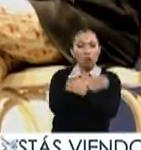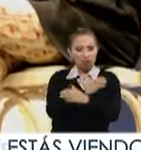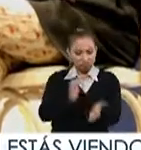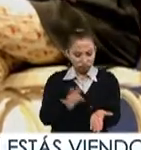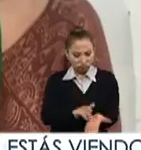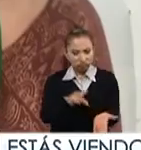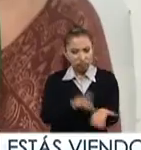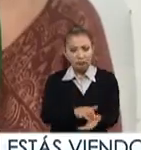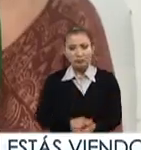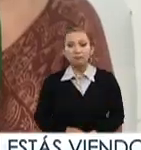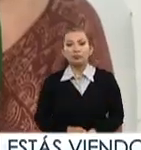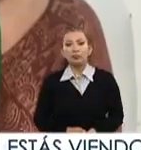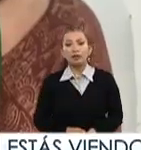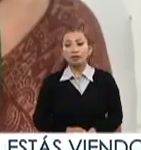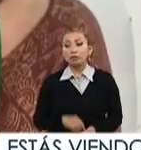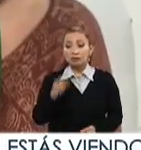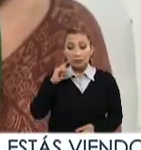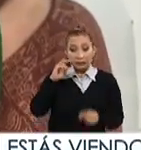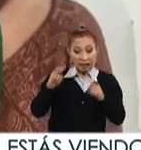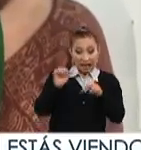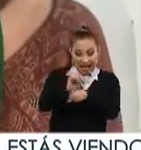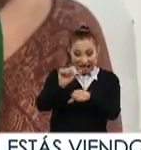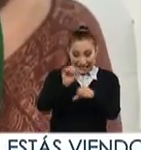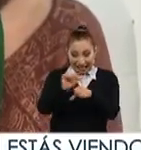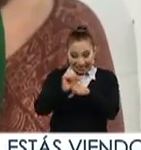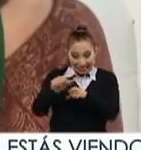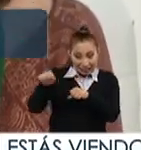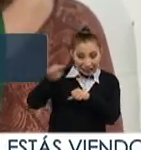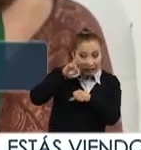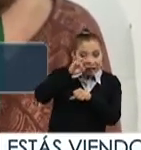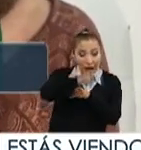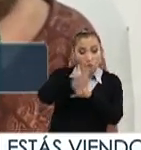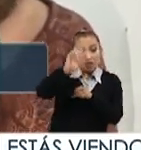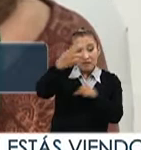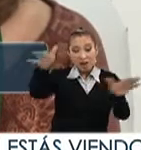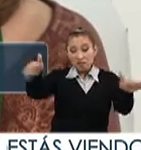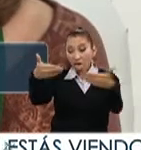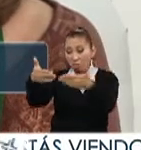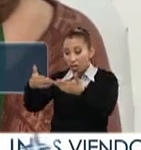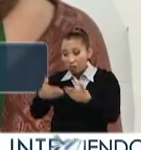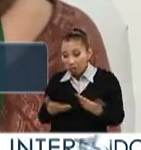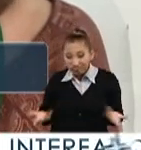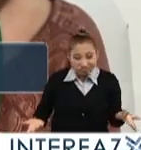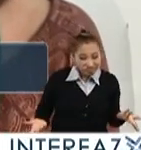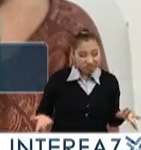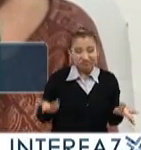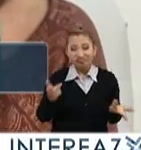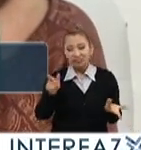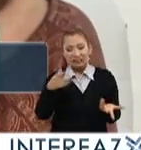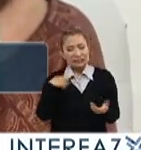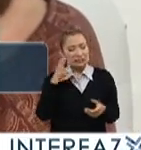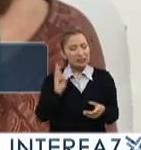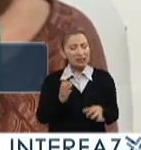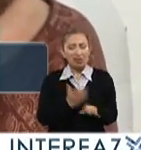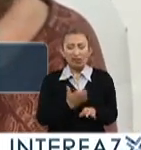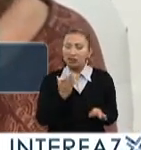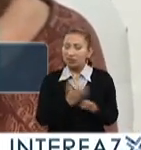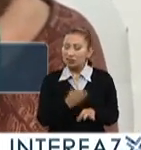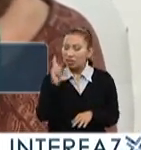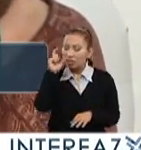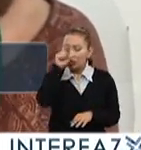educación. Se está cerrando en la Argentina las universidades, es decir, es un